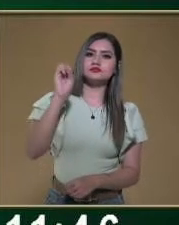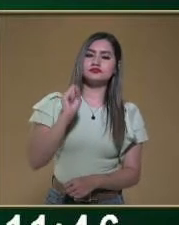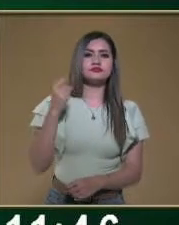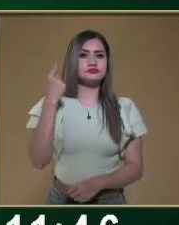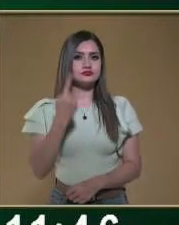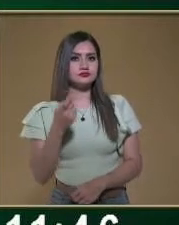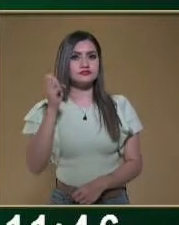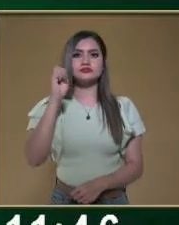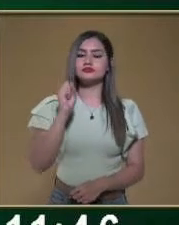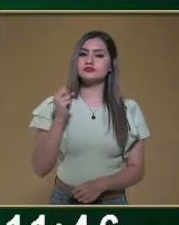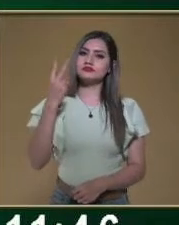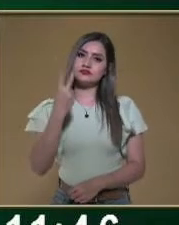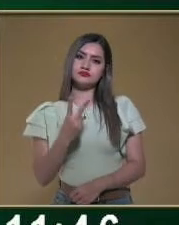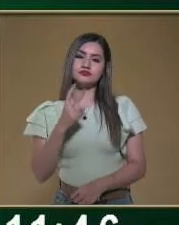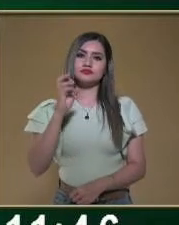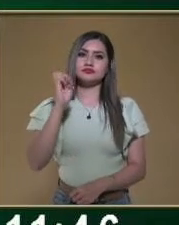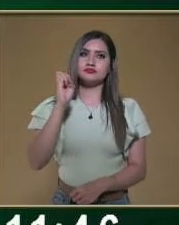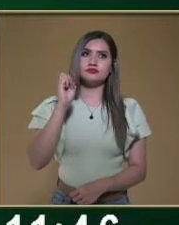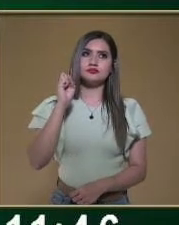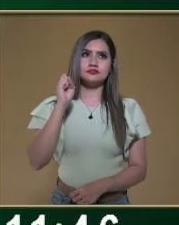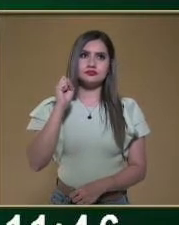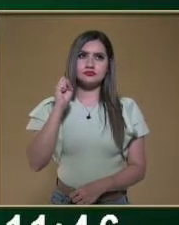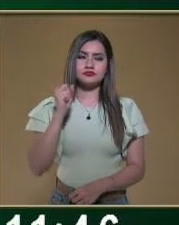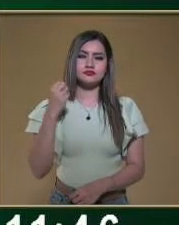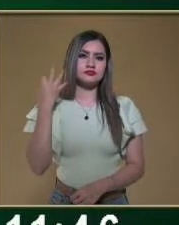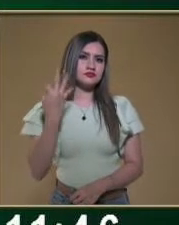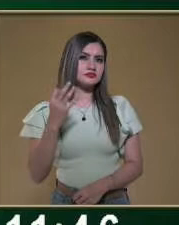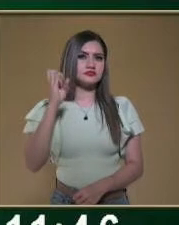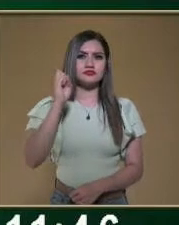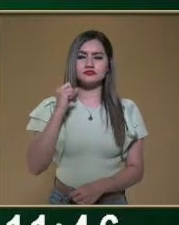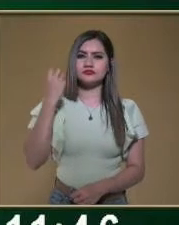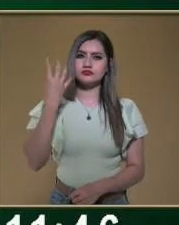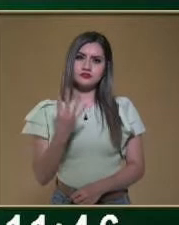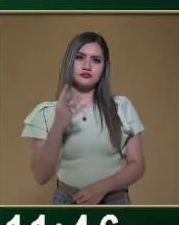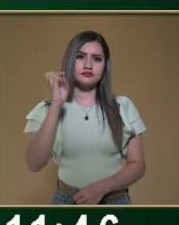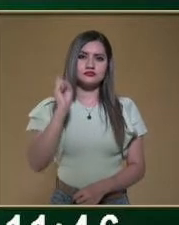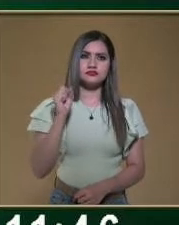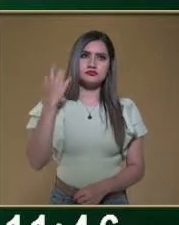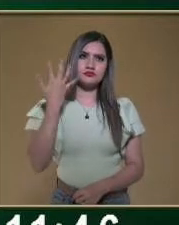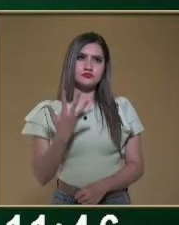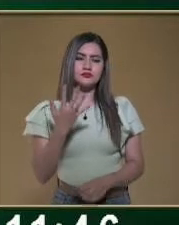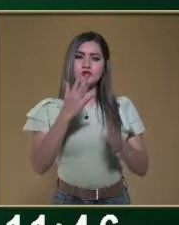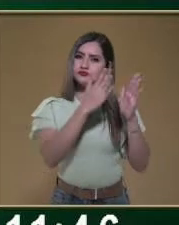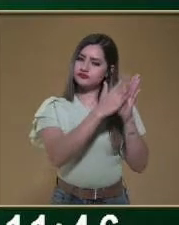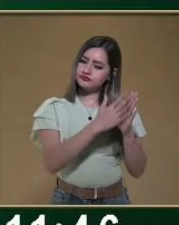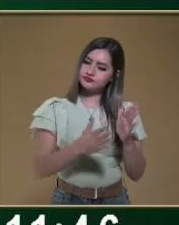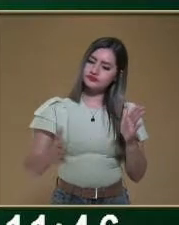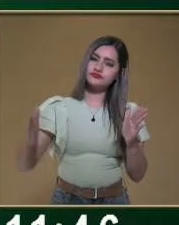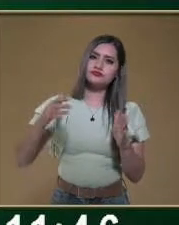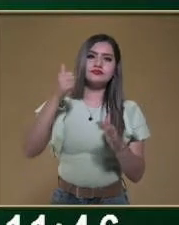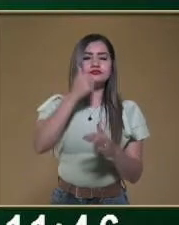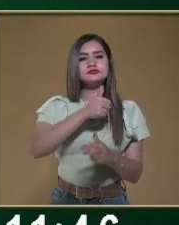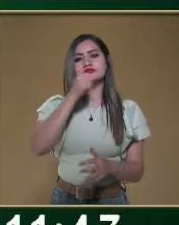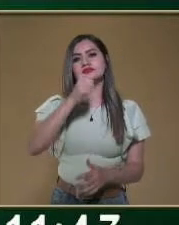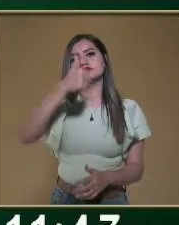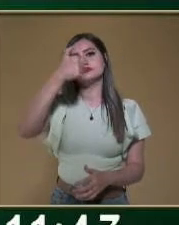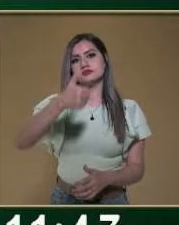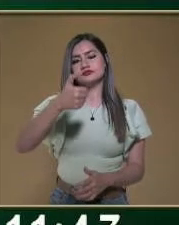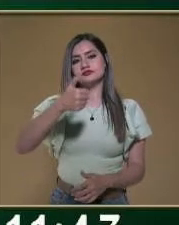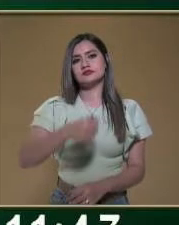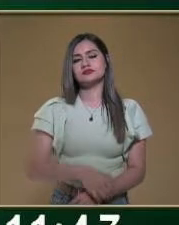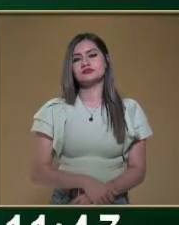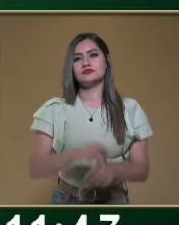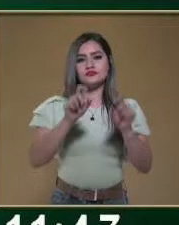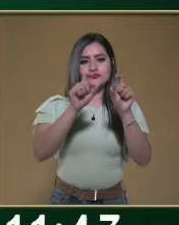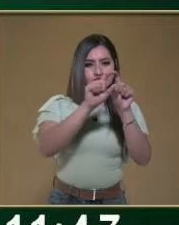61, 62, y todos esos números que empiezan con el 6 los encontró en ese lugar